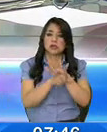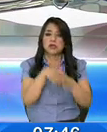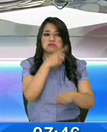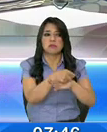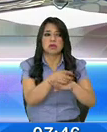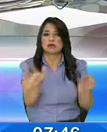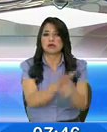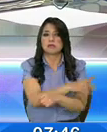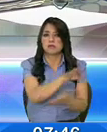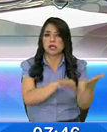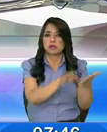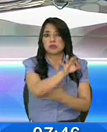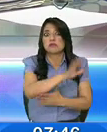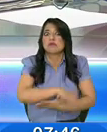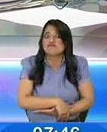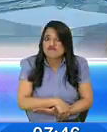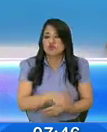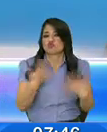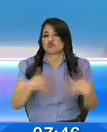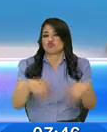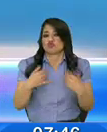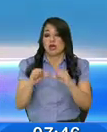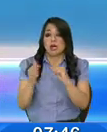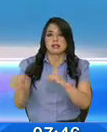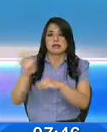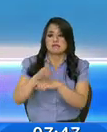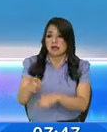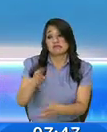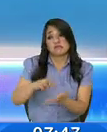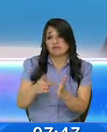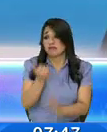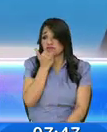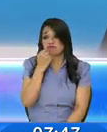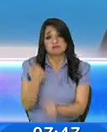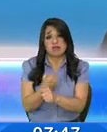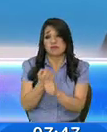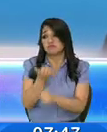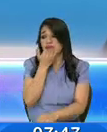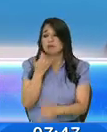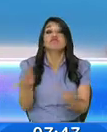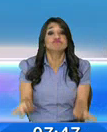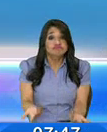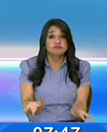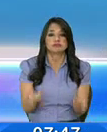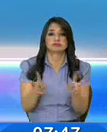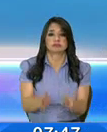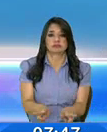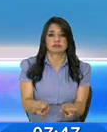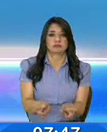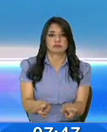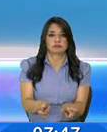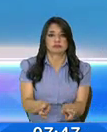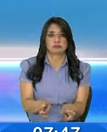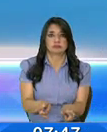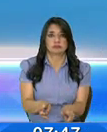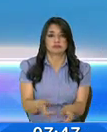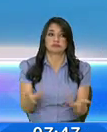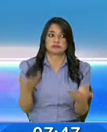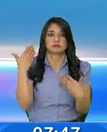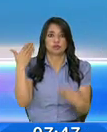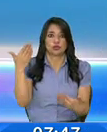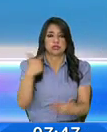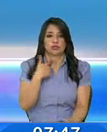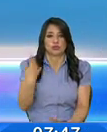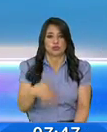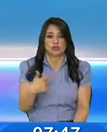una un desprestigio adicional para la asamblea nacional y lamentablemente el peso político que debe